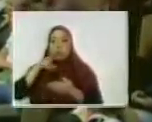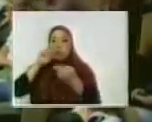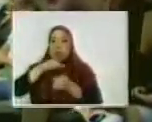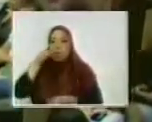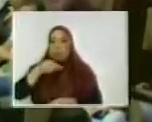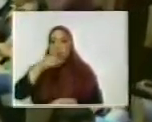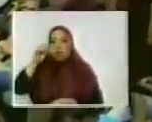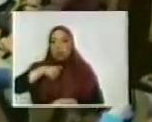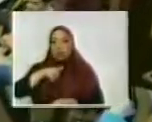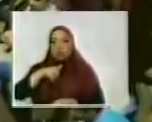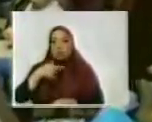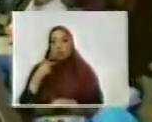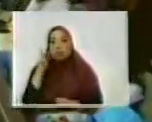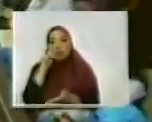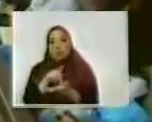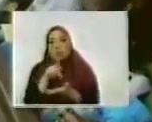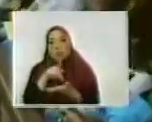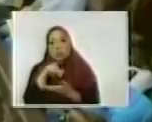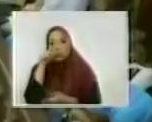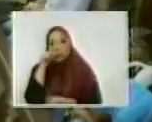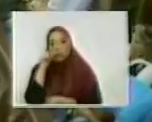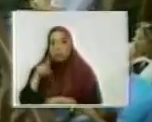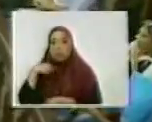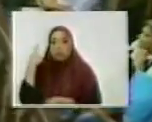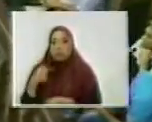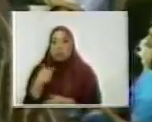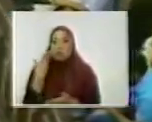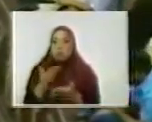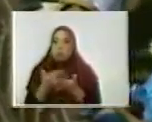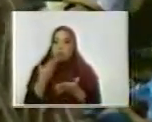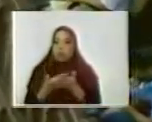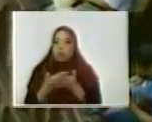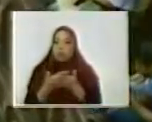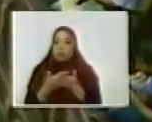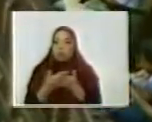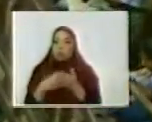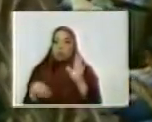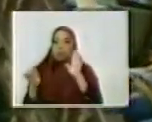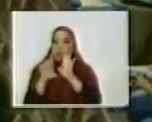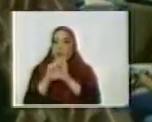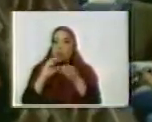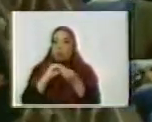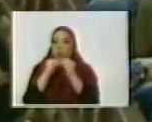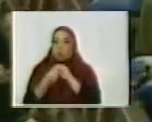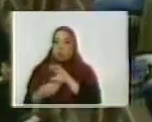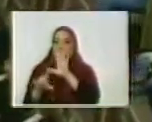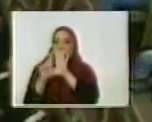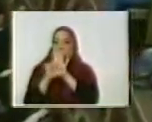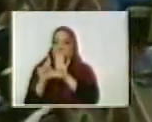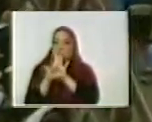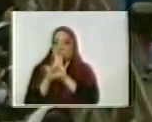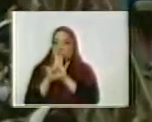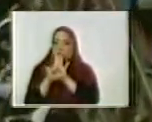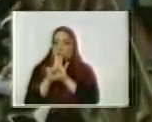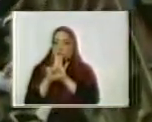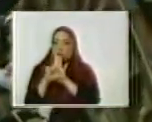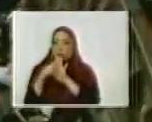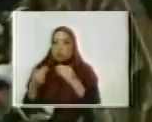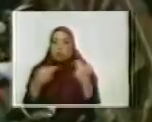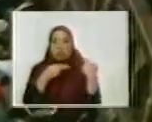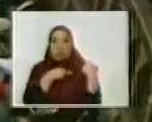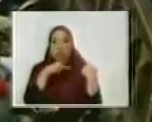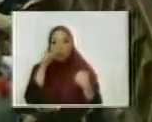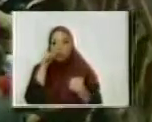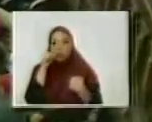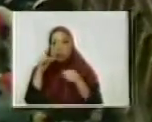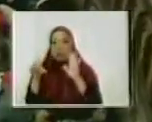hoy se presenta la siguiente propuesta: que la ley de reforma parcial, una reforma parcial a la